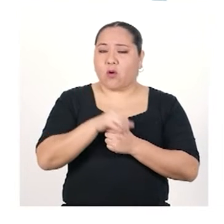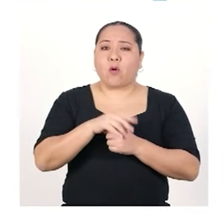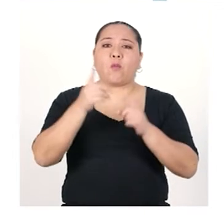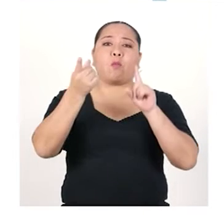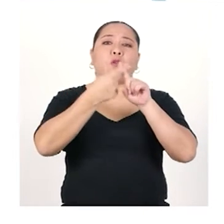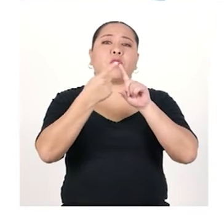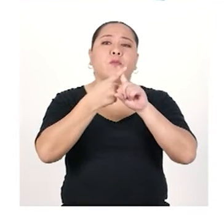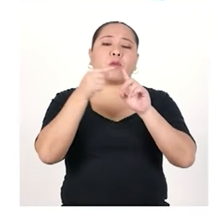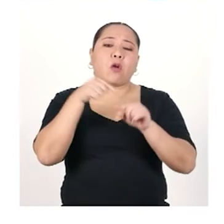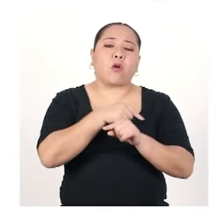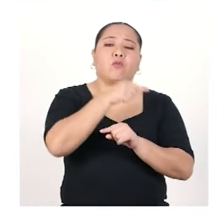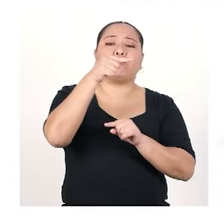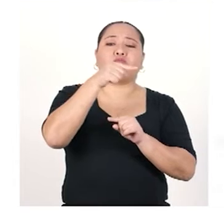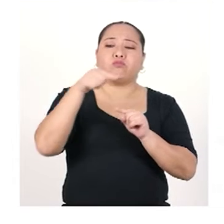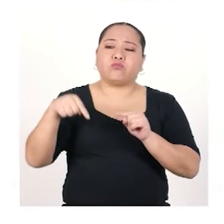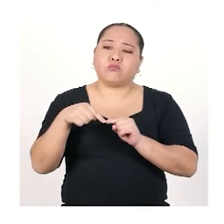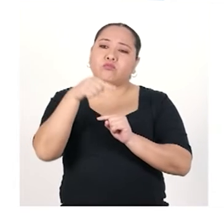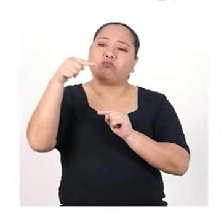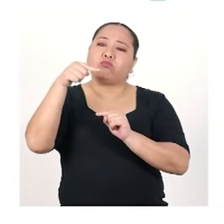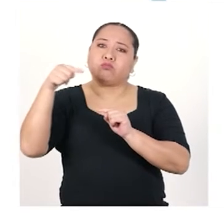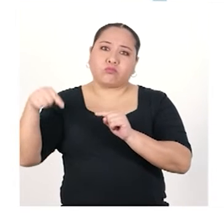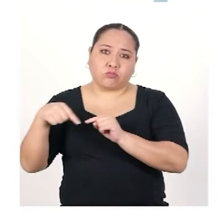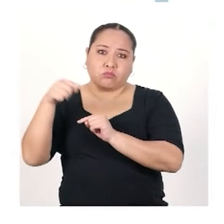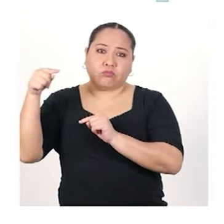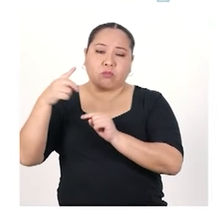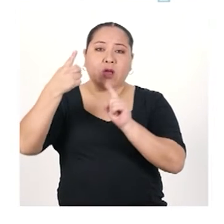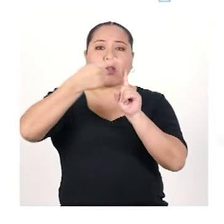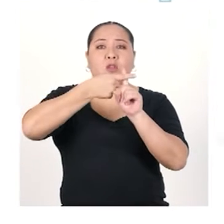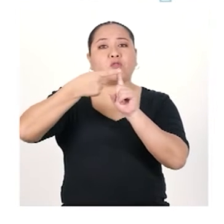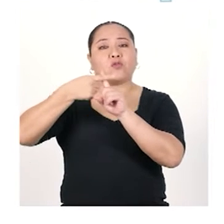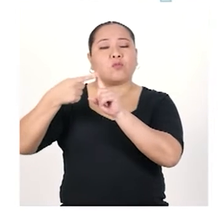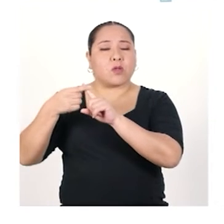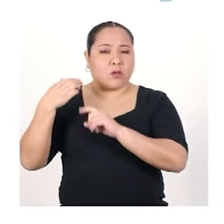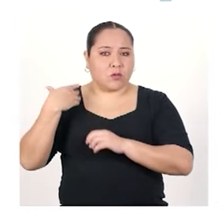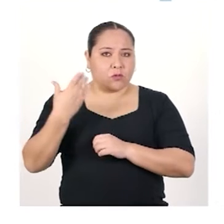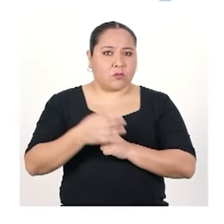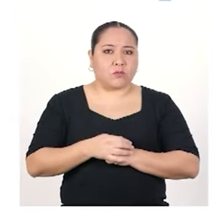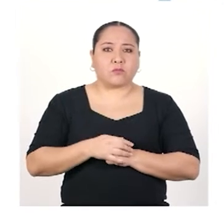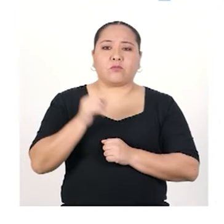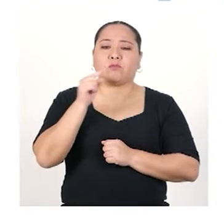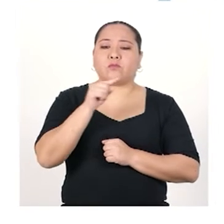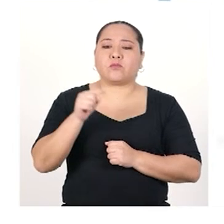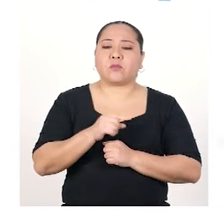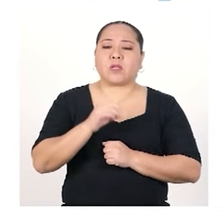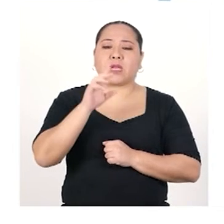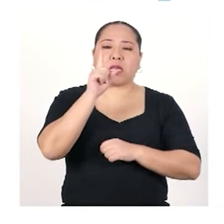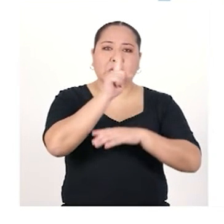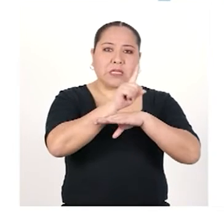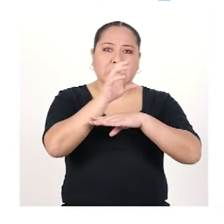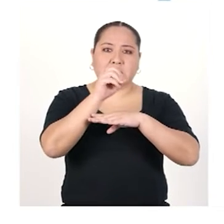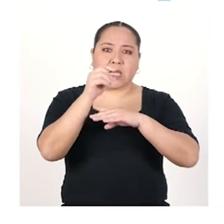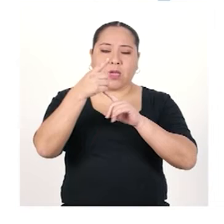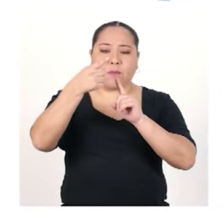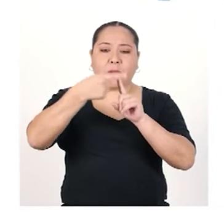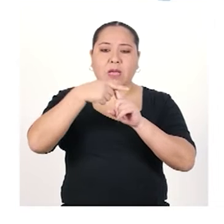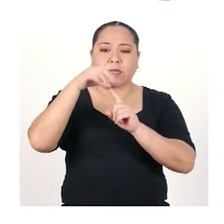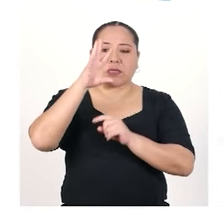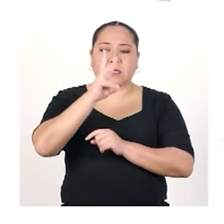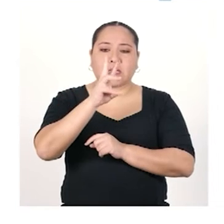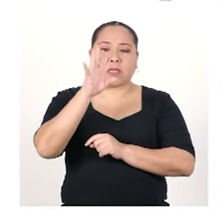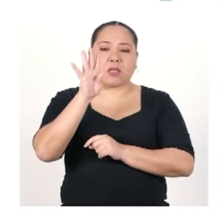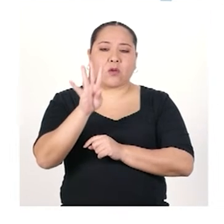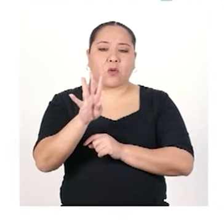heterogénea y lo multiplicamos con su numerador para sumarlos. Nos queda 100